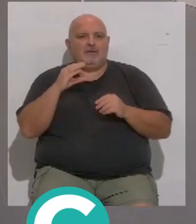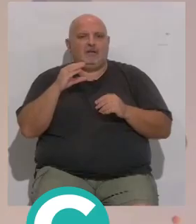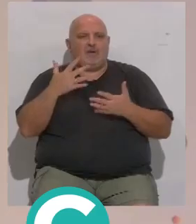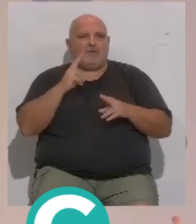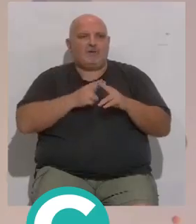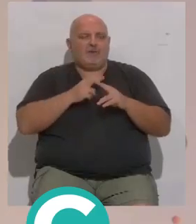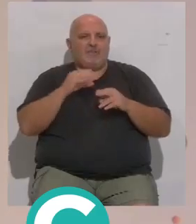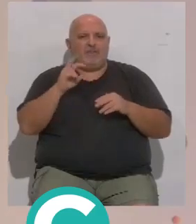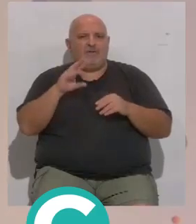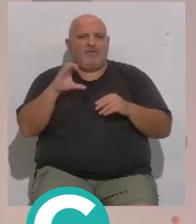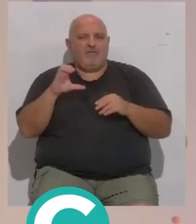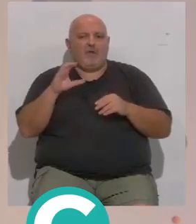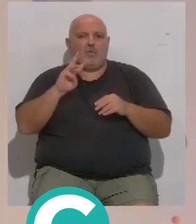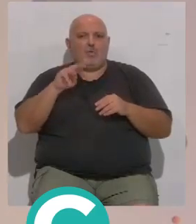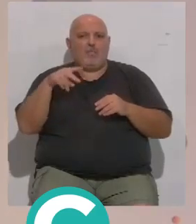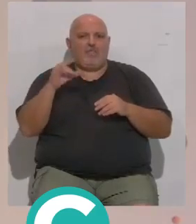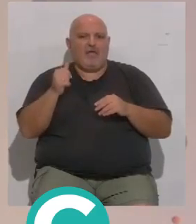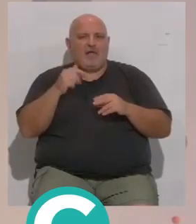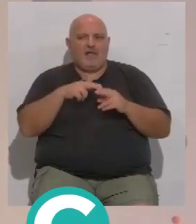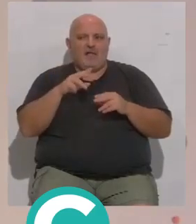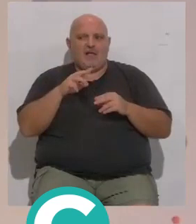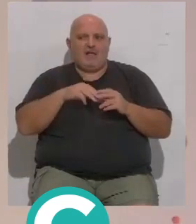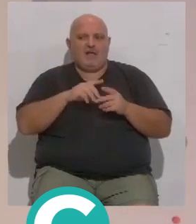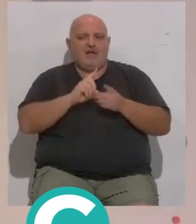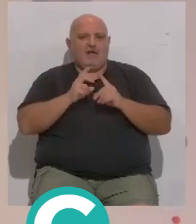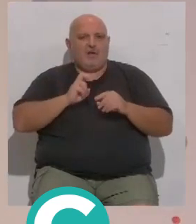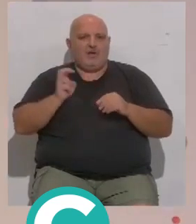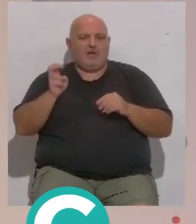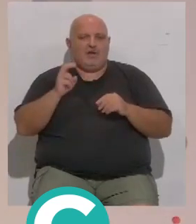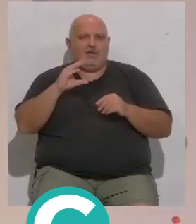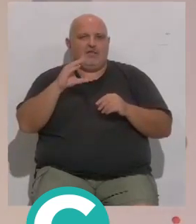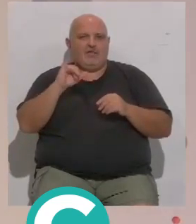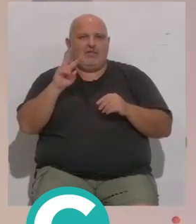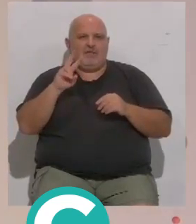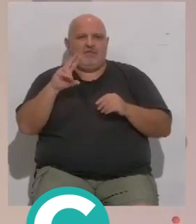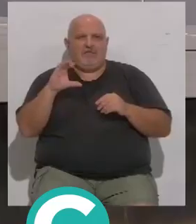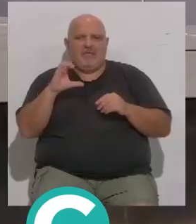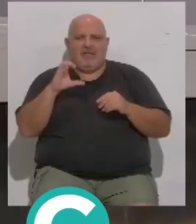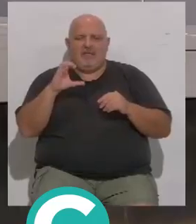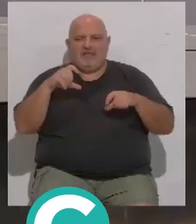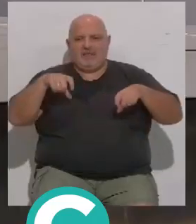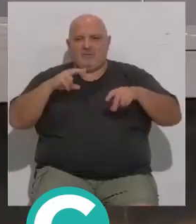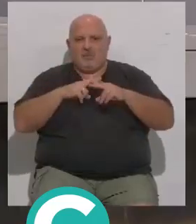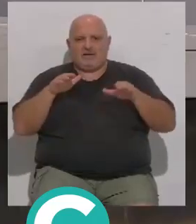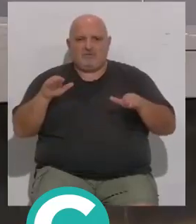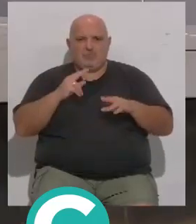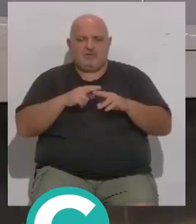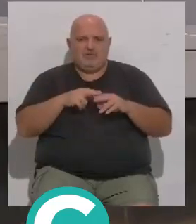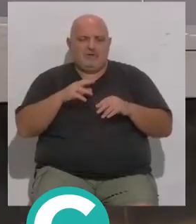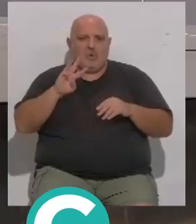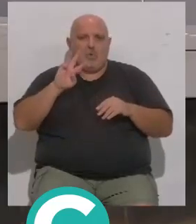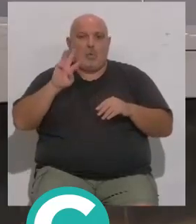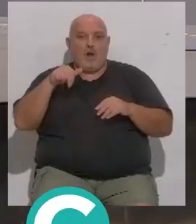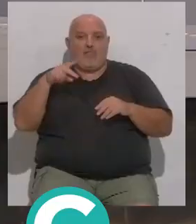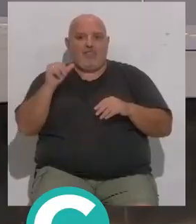llama? El Wanda. ¿Le han cambiado nombre ya? ¿Le han cambiado el nombre? Sí, Civise, algo así también. Ya no es más Wanda, ¿eh? Ya no más Wanda. O sea